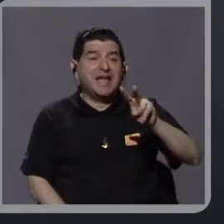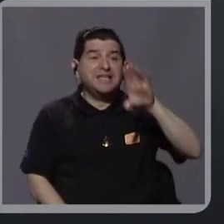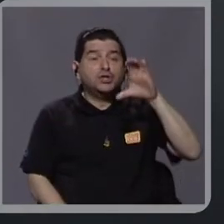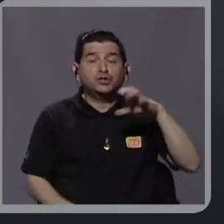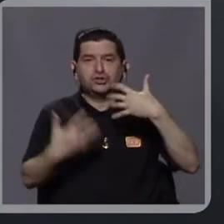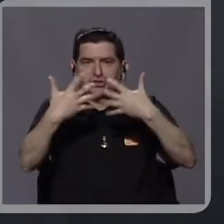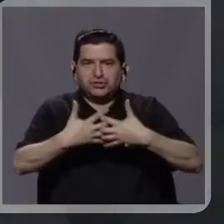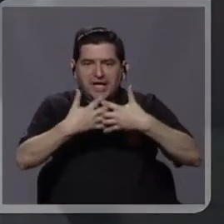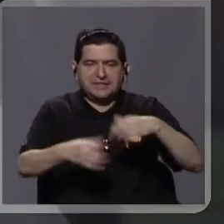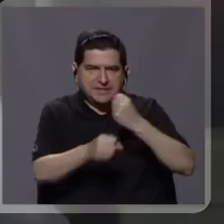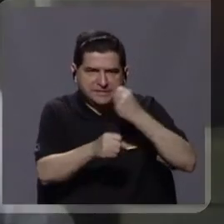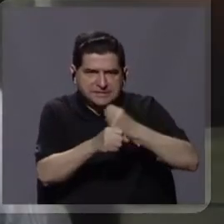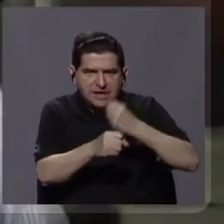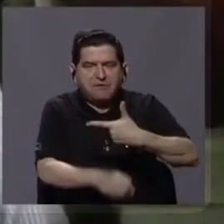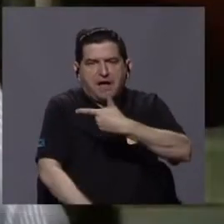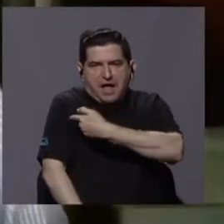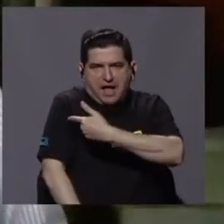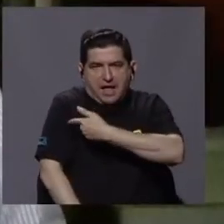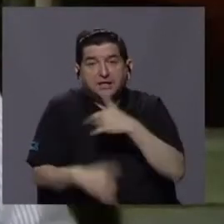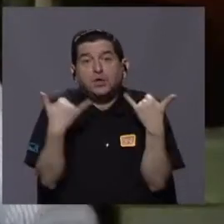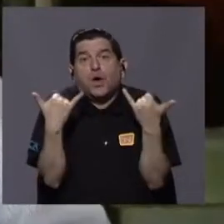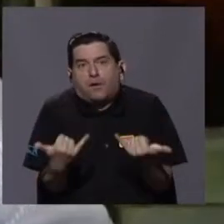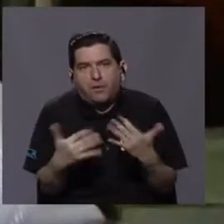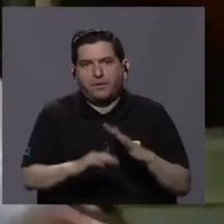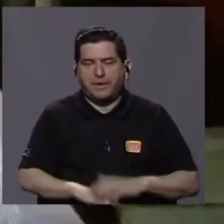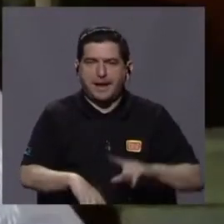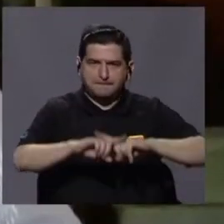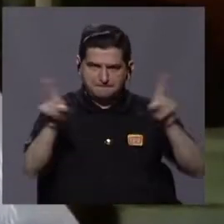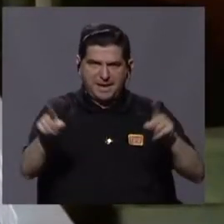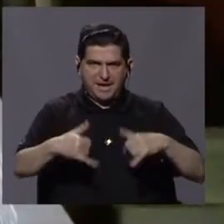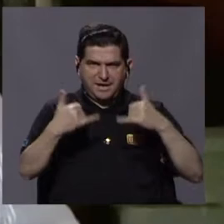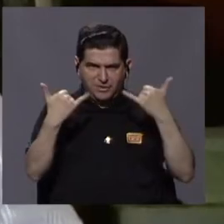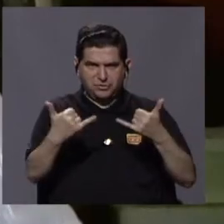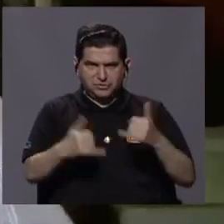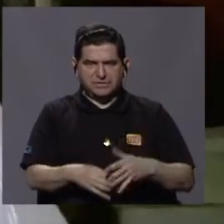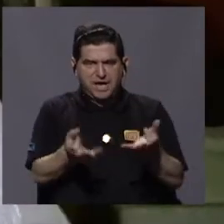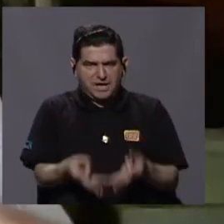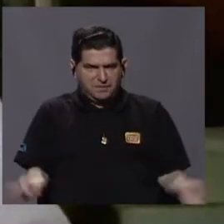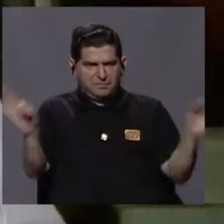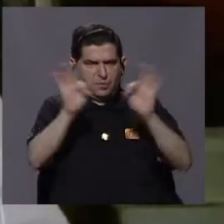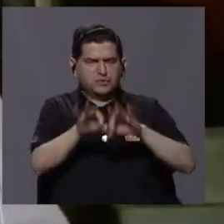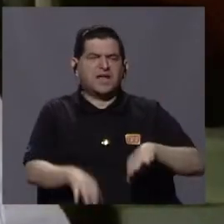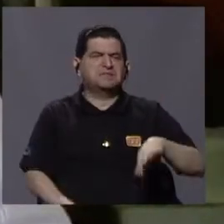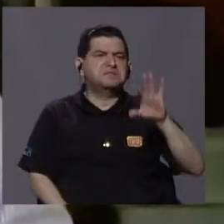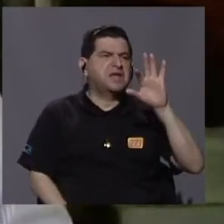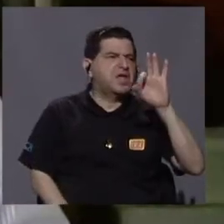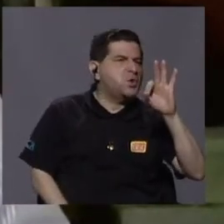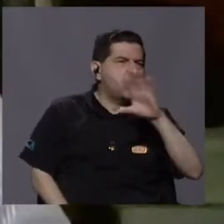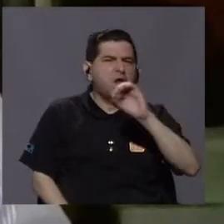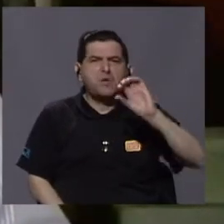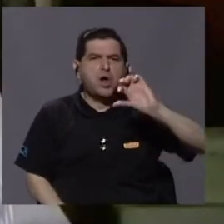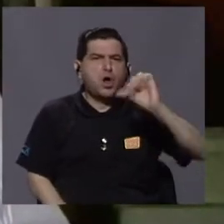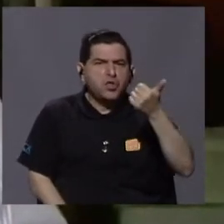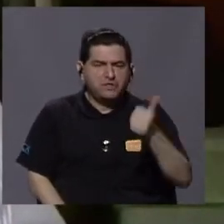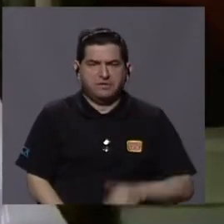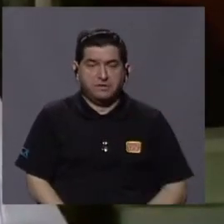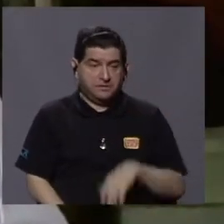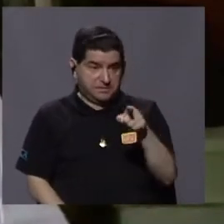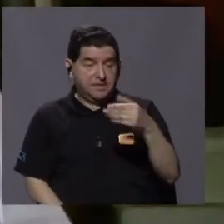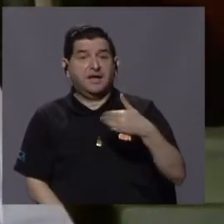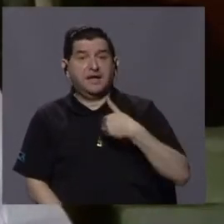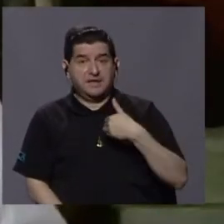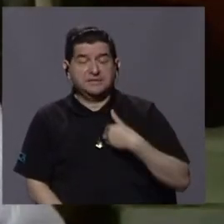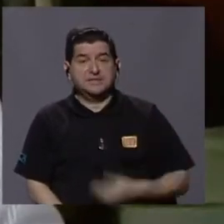trabajando en la vacuna por si acaso hoy en día pero las que más han destacado son estas 9 o 10 que han recibido